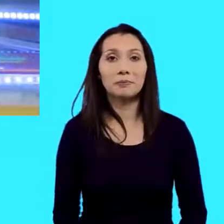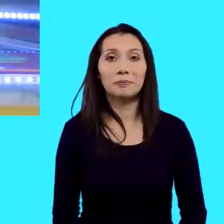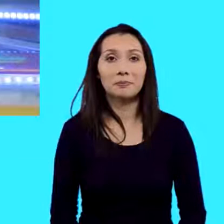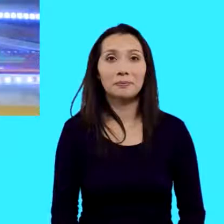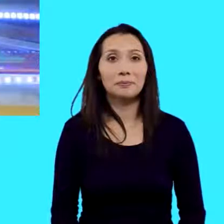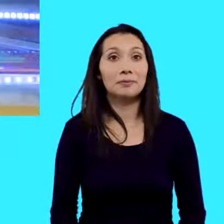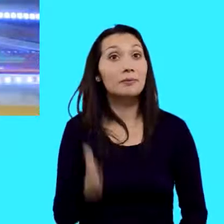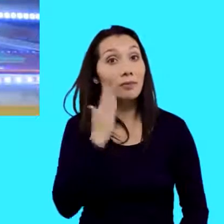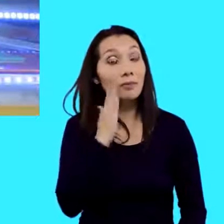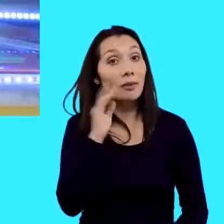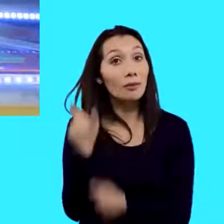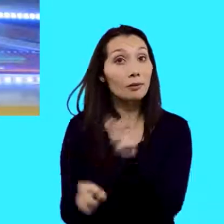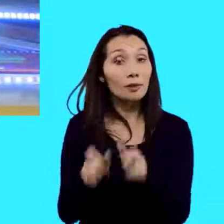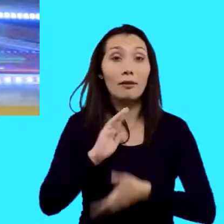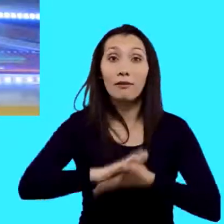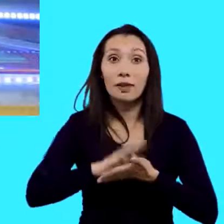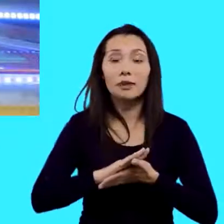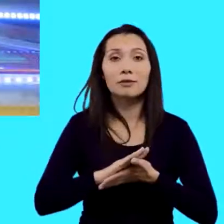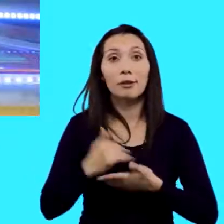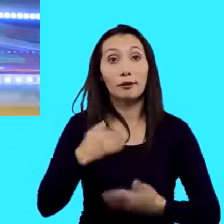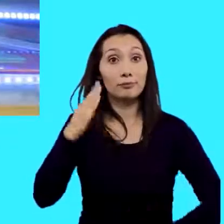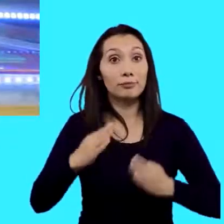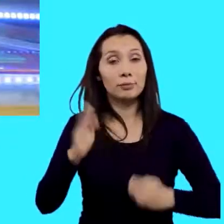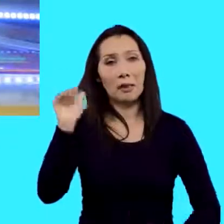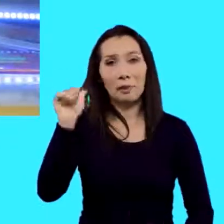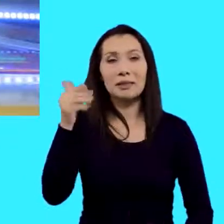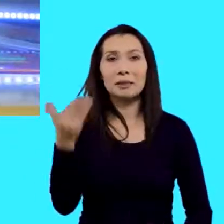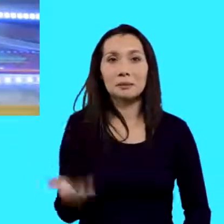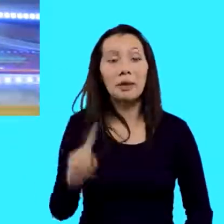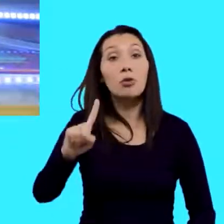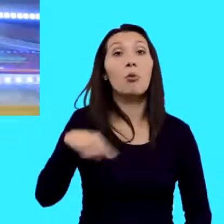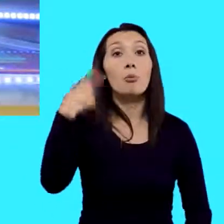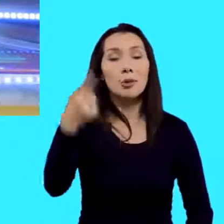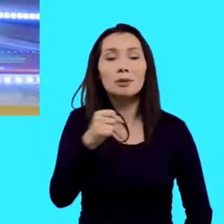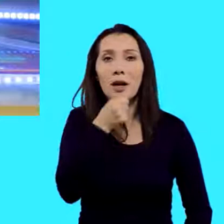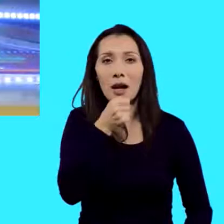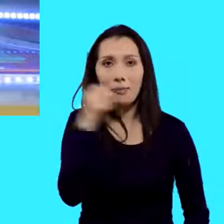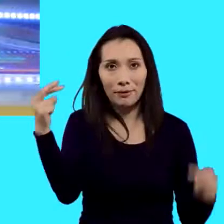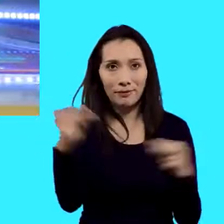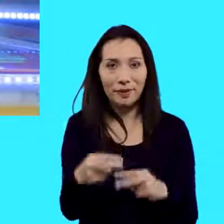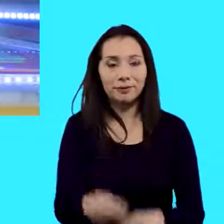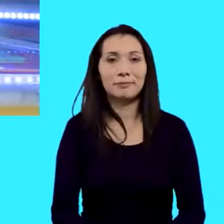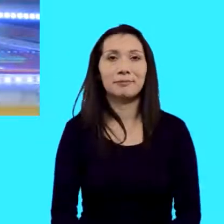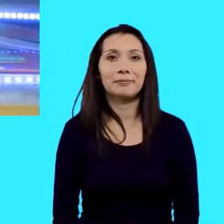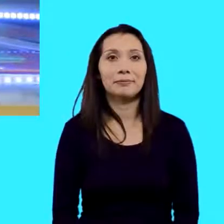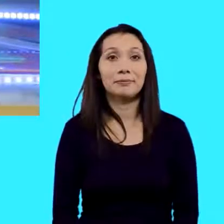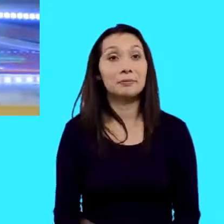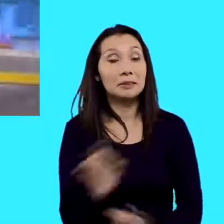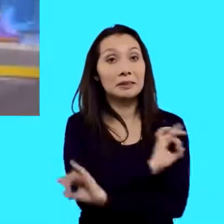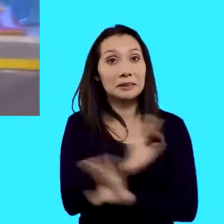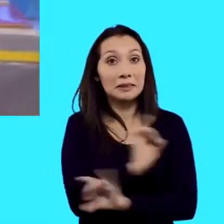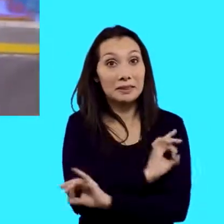www.novasur.cl. Queridos terráqueos fiesteros, Selki 3K se despide. Hasta el próximo Reporteros 3.0.